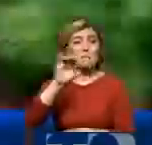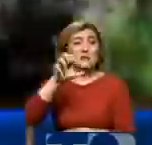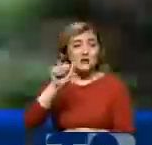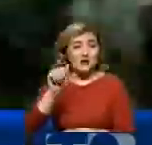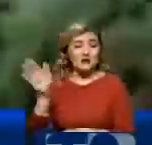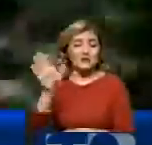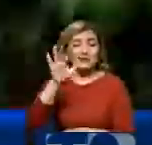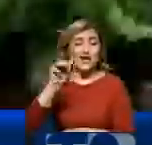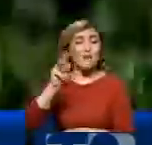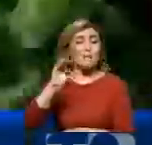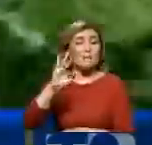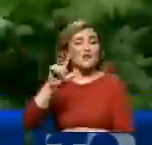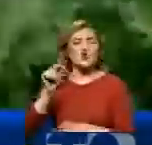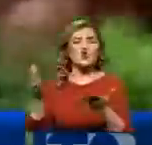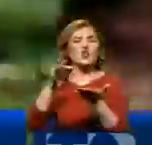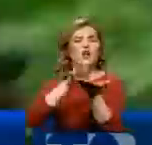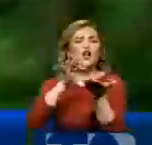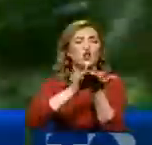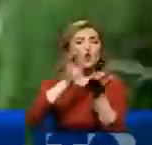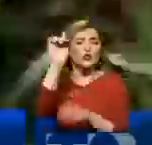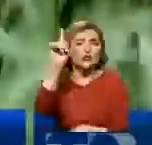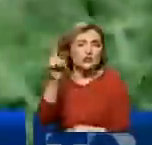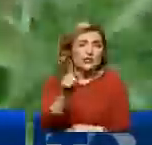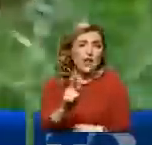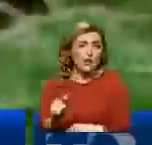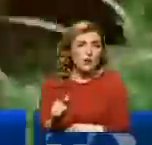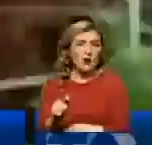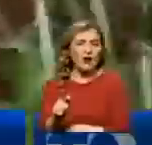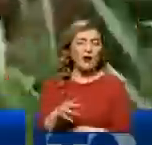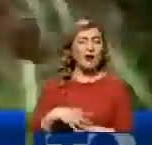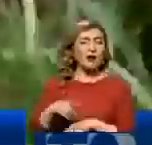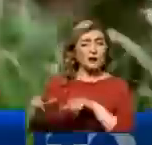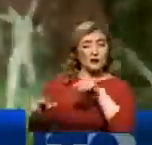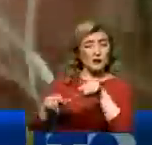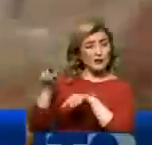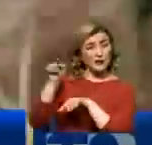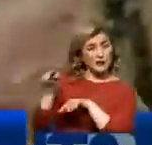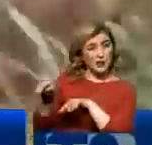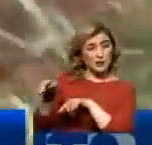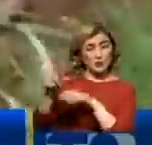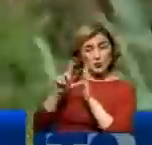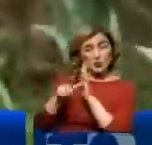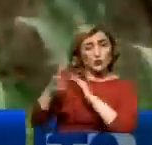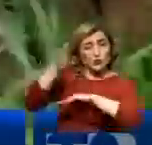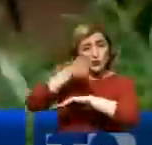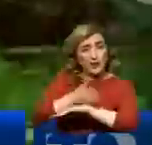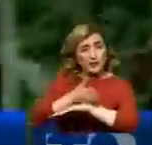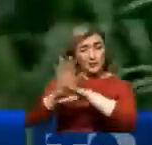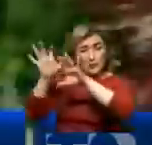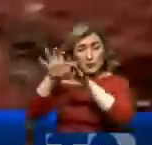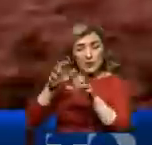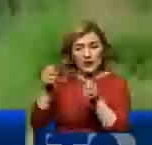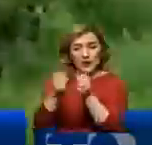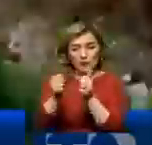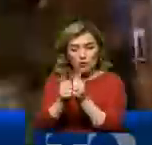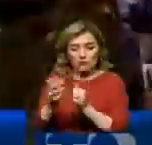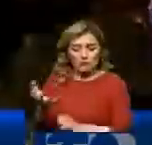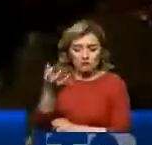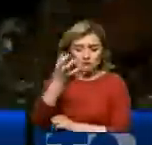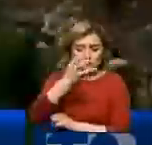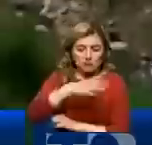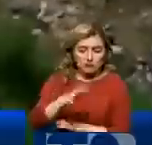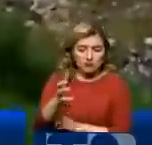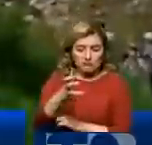fuerte deslave obstaculizó aún más la carretera, de la que solo minutos antes se había retirado la excavadora que hacía la